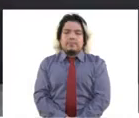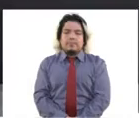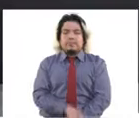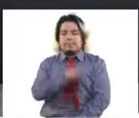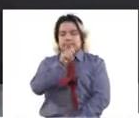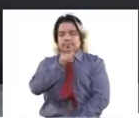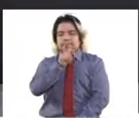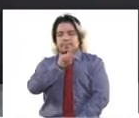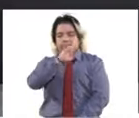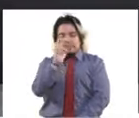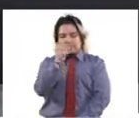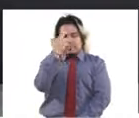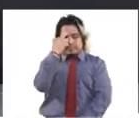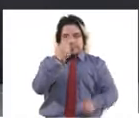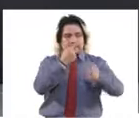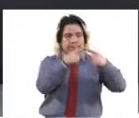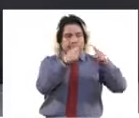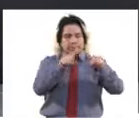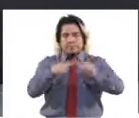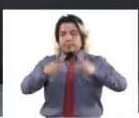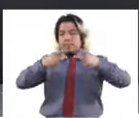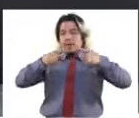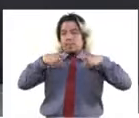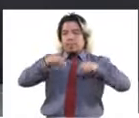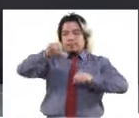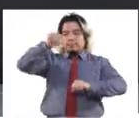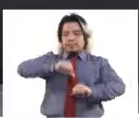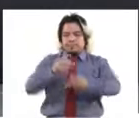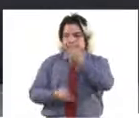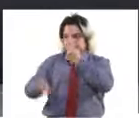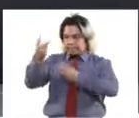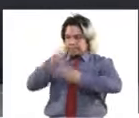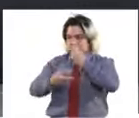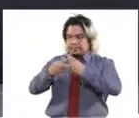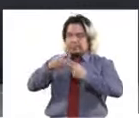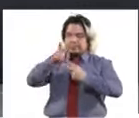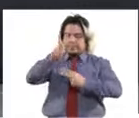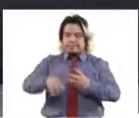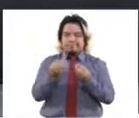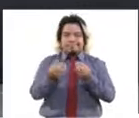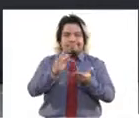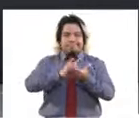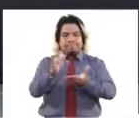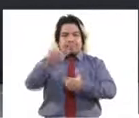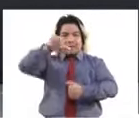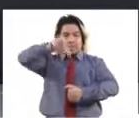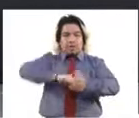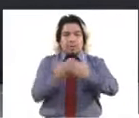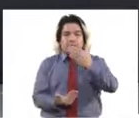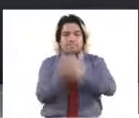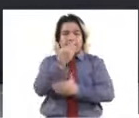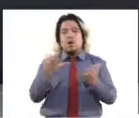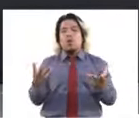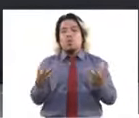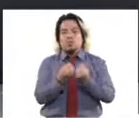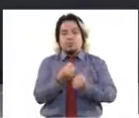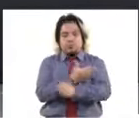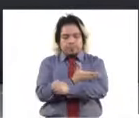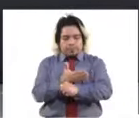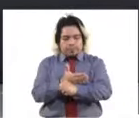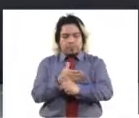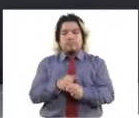Del mismo modo, agradecemos contar con la gentil presencia de todas las personas que amablemente nos acompañan en este acto, destacando